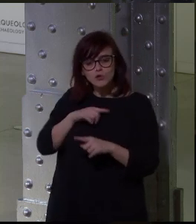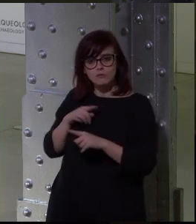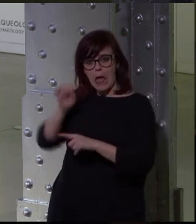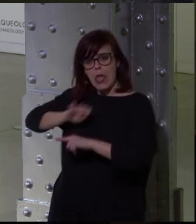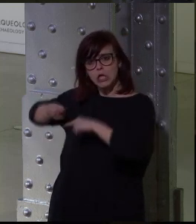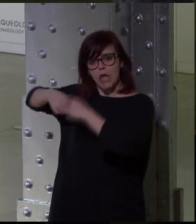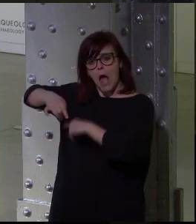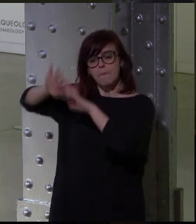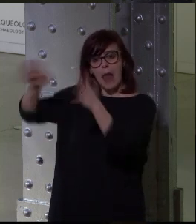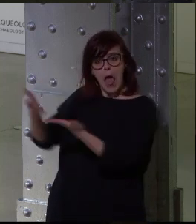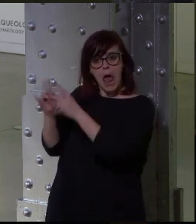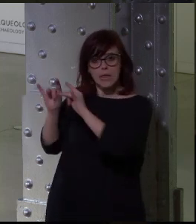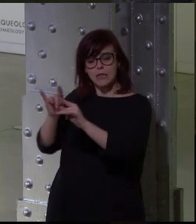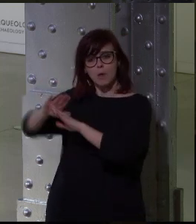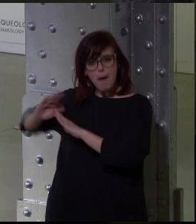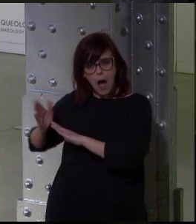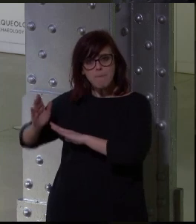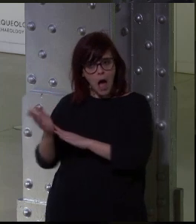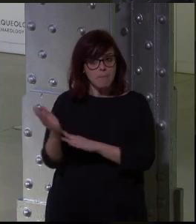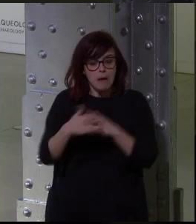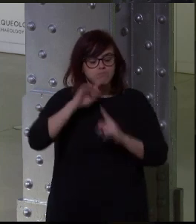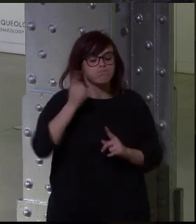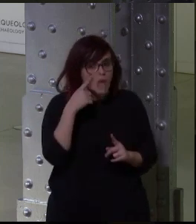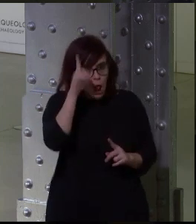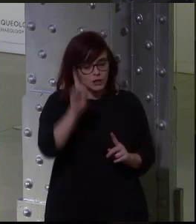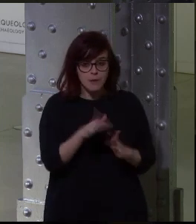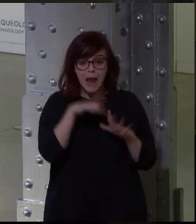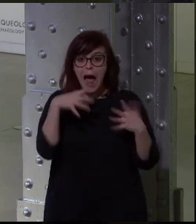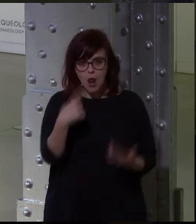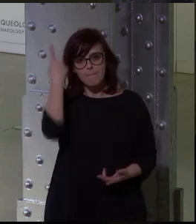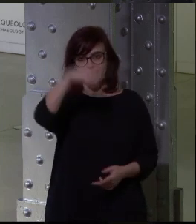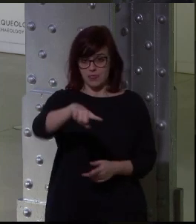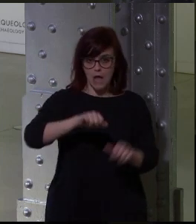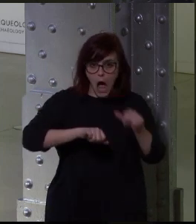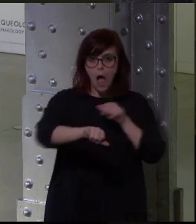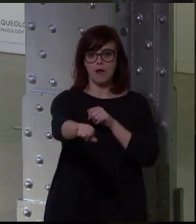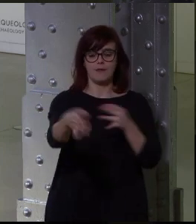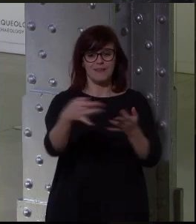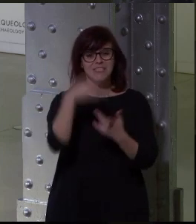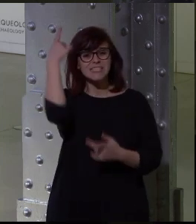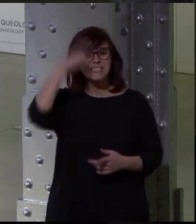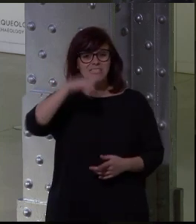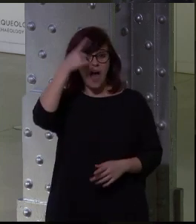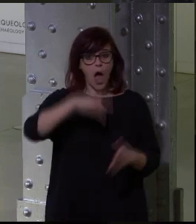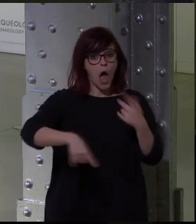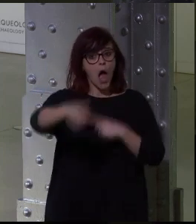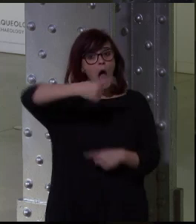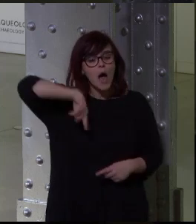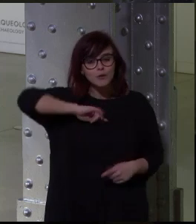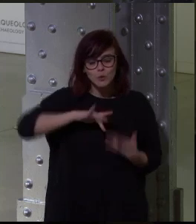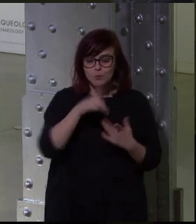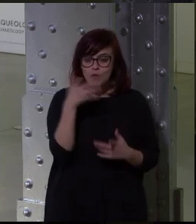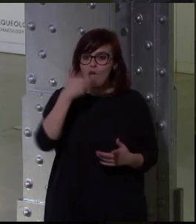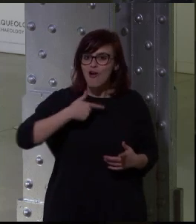en el planeta, que es normal, no lo sabíamos, pero ahora ya lo sabemos, y también sabemos que tenemos